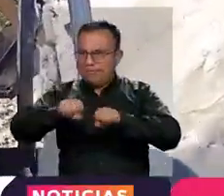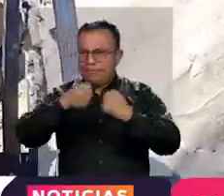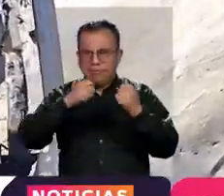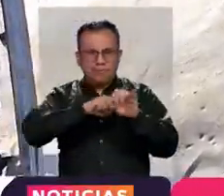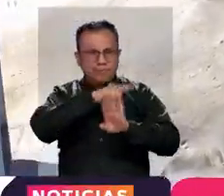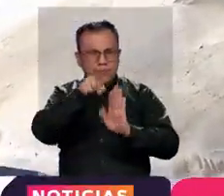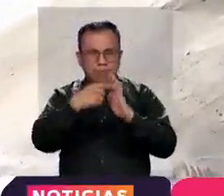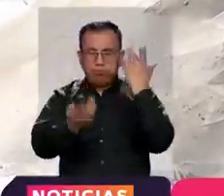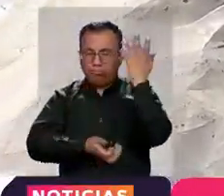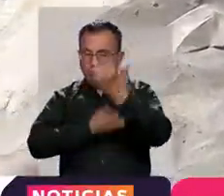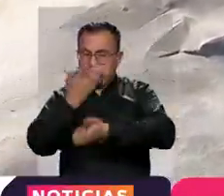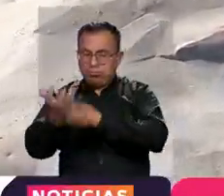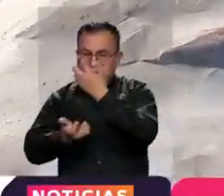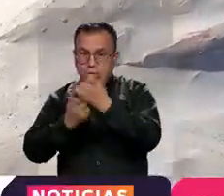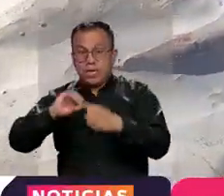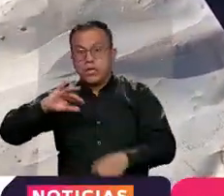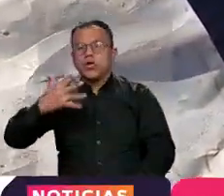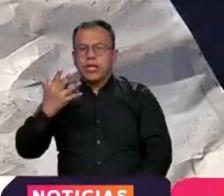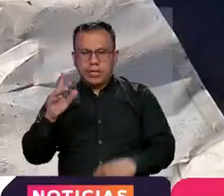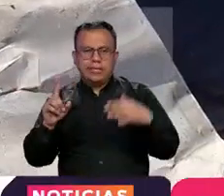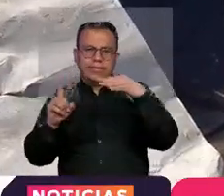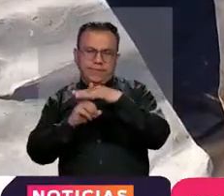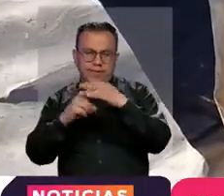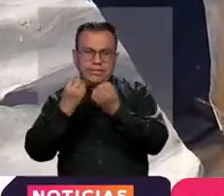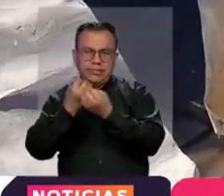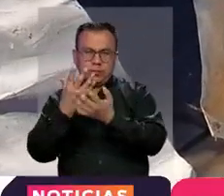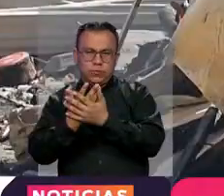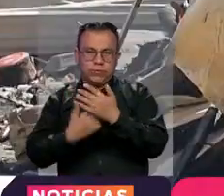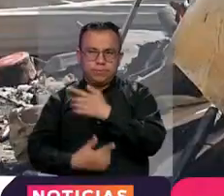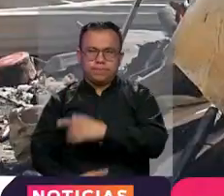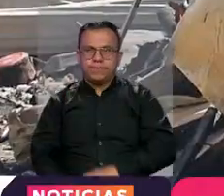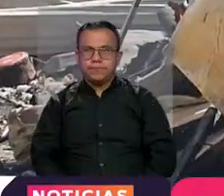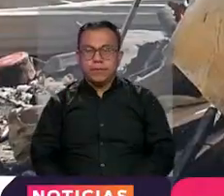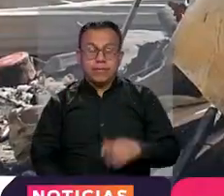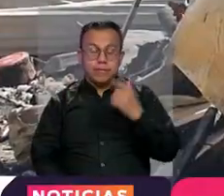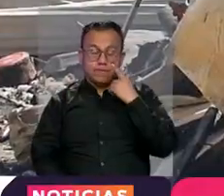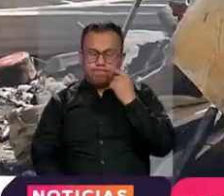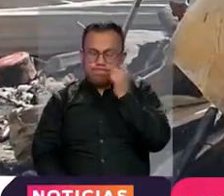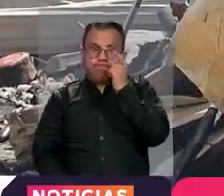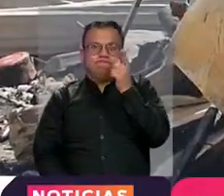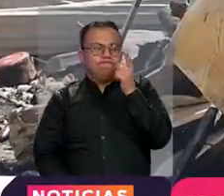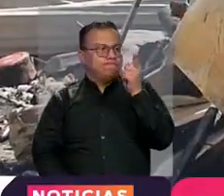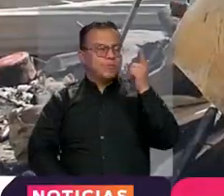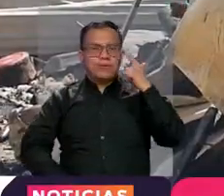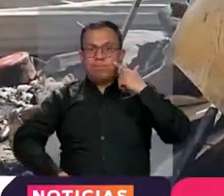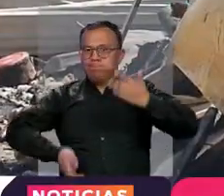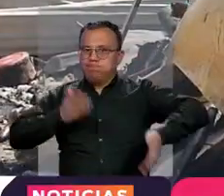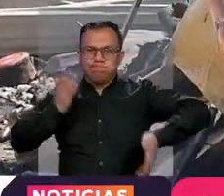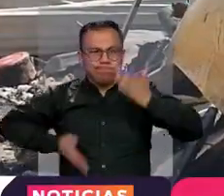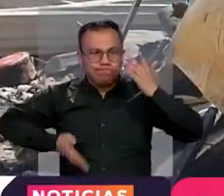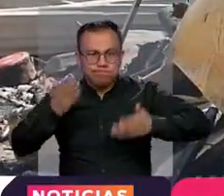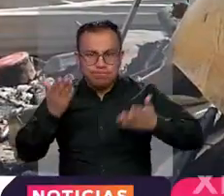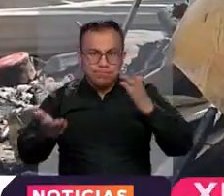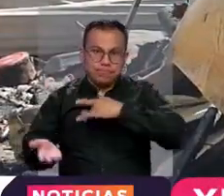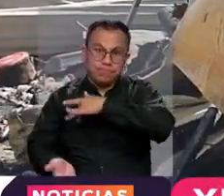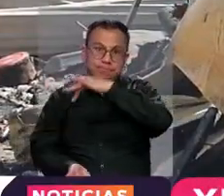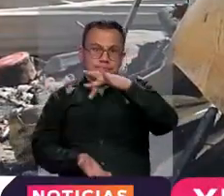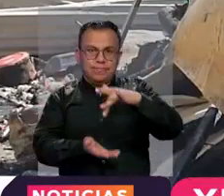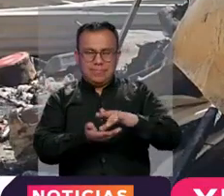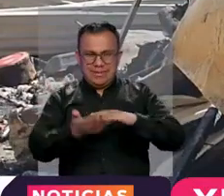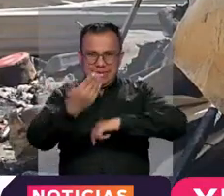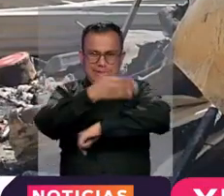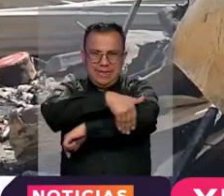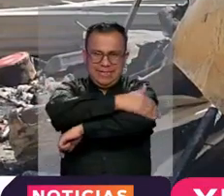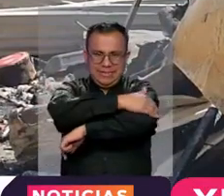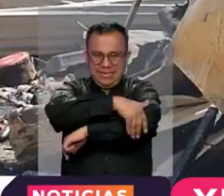totalmente calcinadas y una quinta afectada en su estructura. Me desperté, corrí. Cuando llegué aquí a la esquina